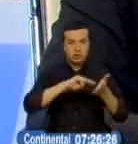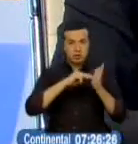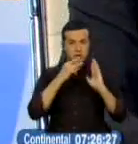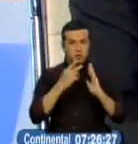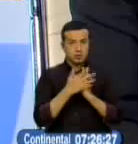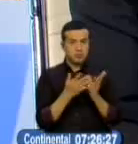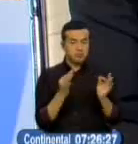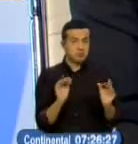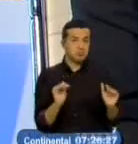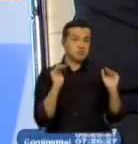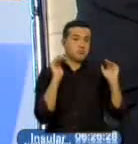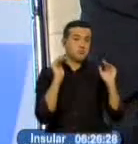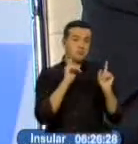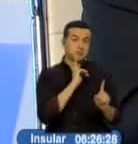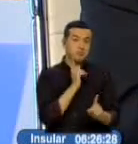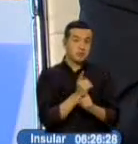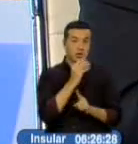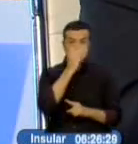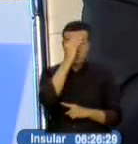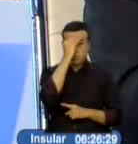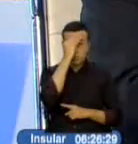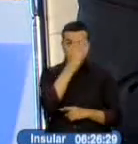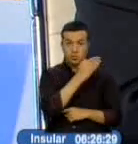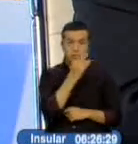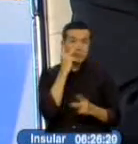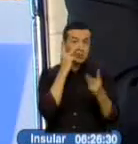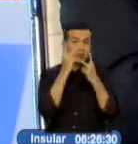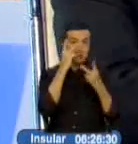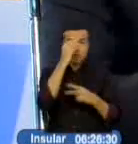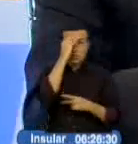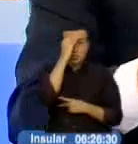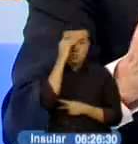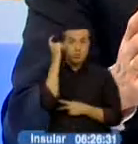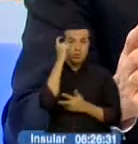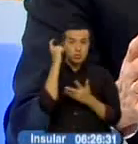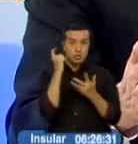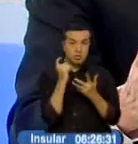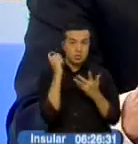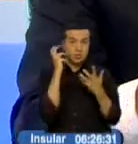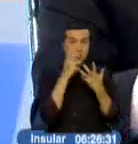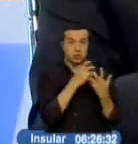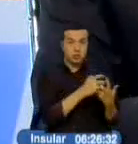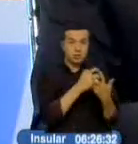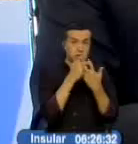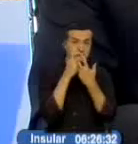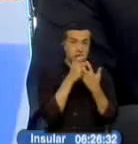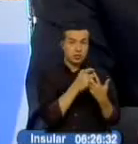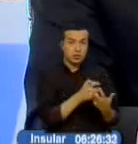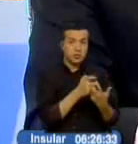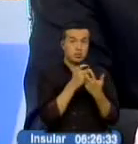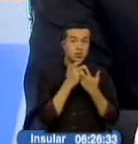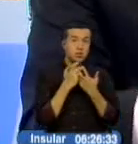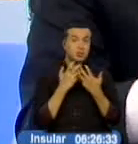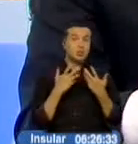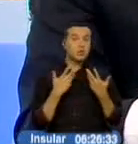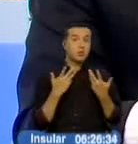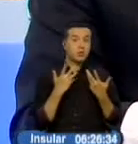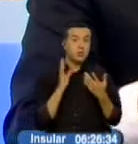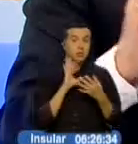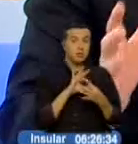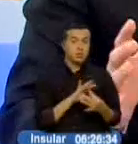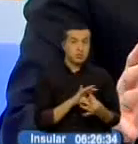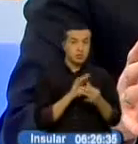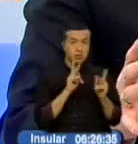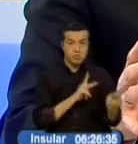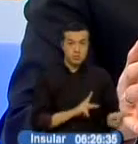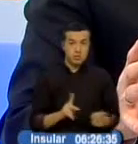tecnología, etcétera. La educación, o la visión de la educación, tiene que guardar relación, o va a guardar relación estrechamente con el